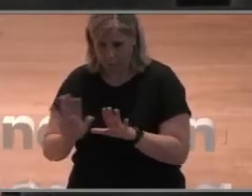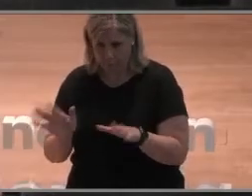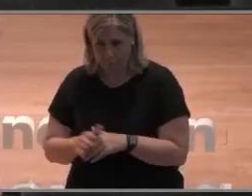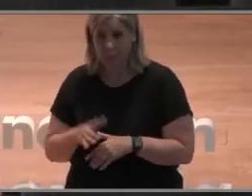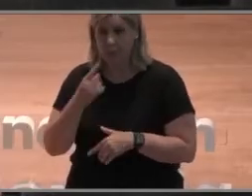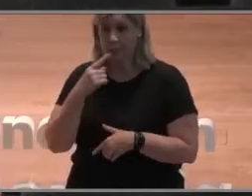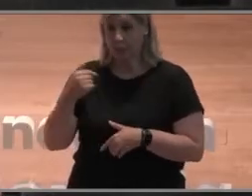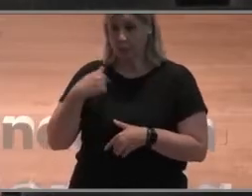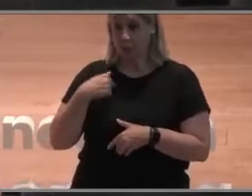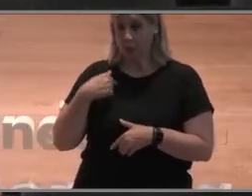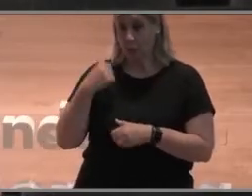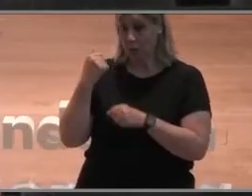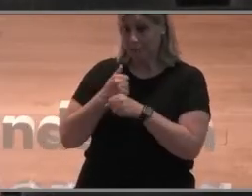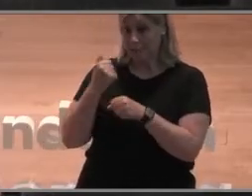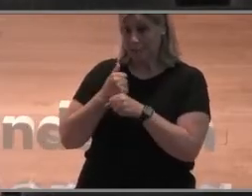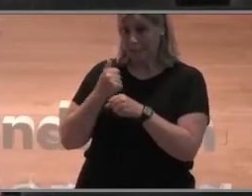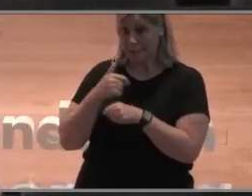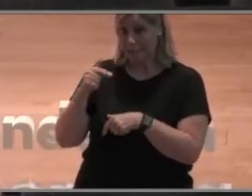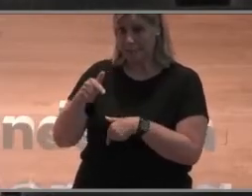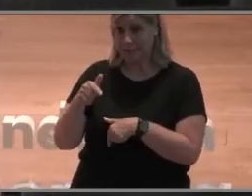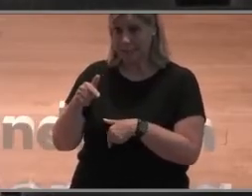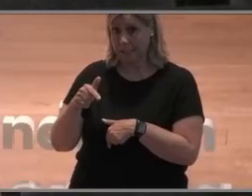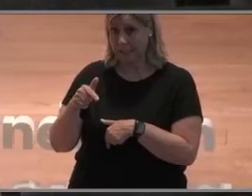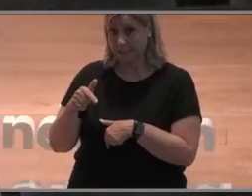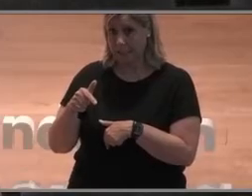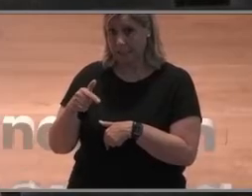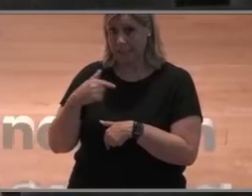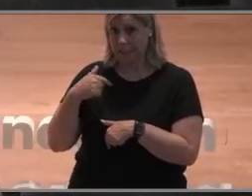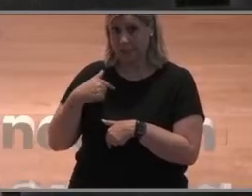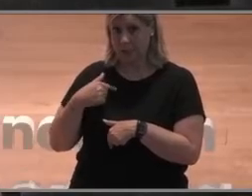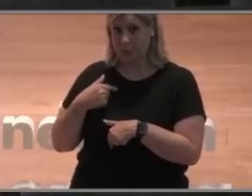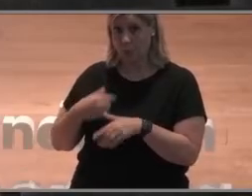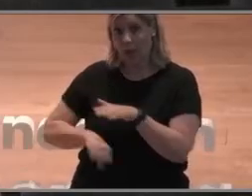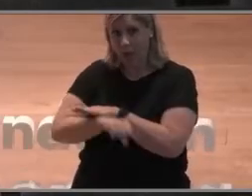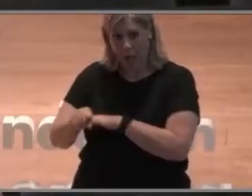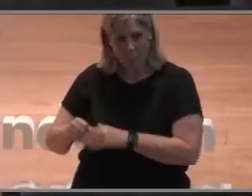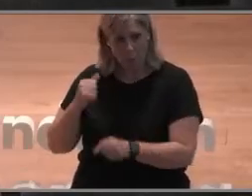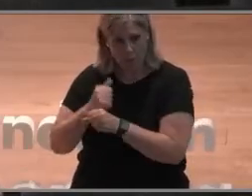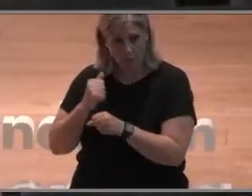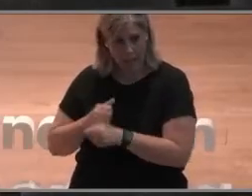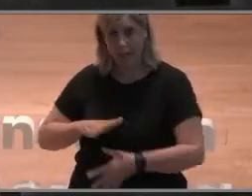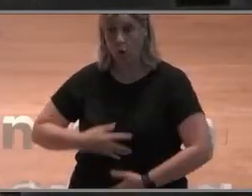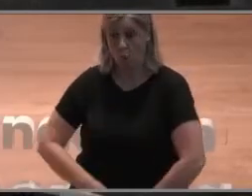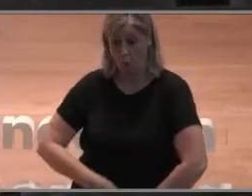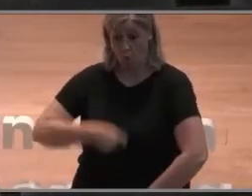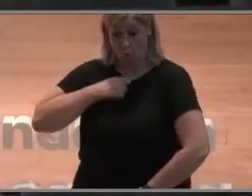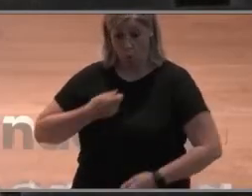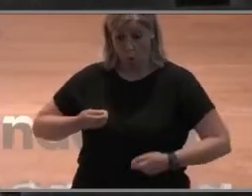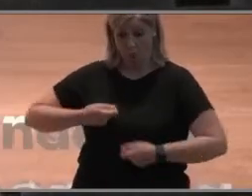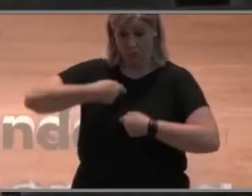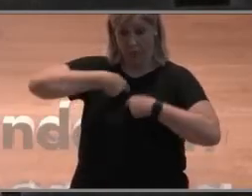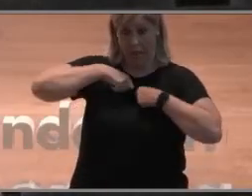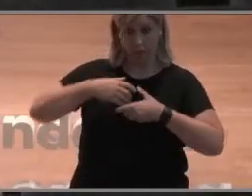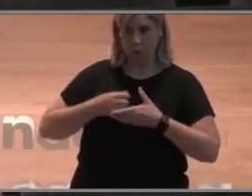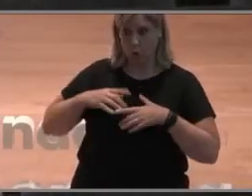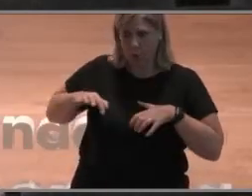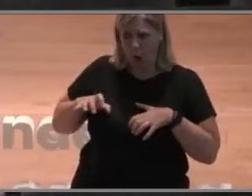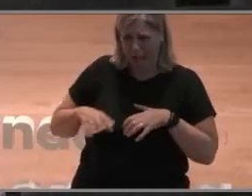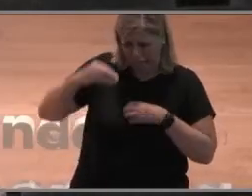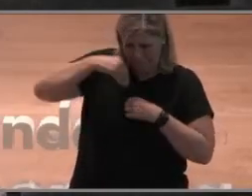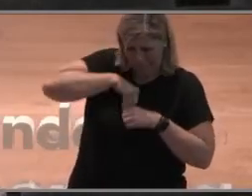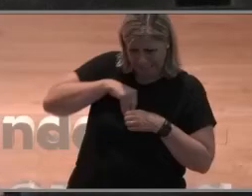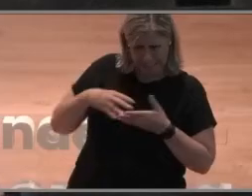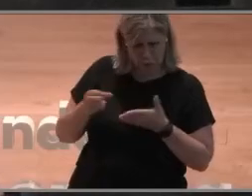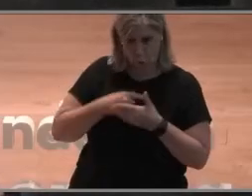bota cerrada y mono cerrado, 80 y 90 garrapatas. A mí no me hacían nada. A los trabajadores de la finca tampoco, porque están